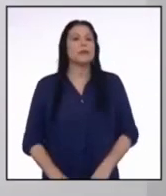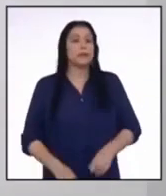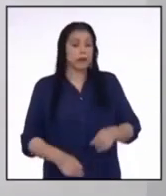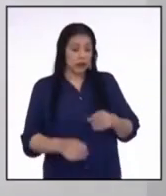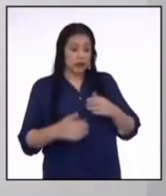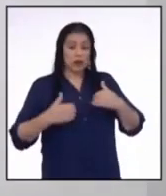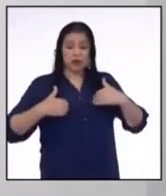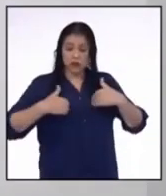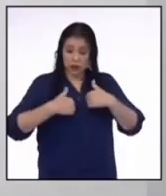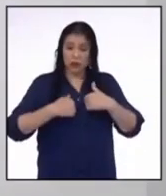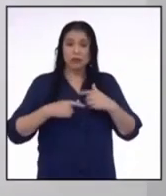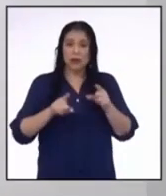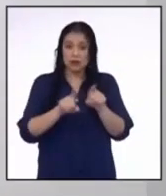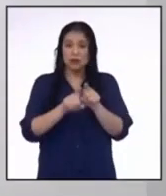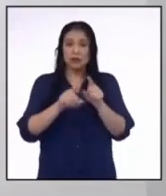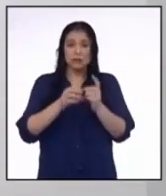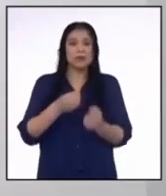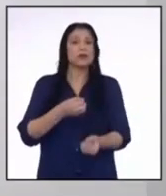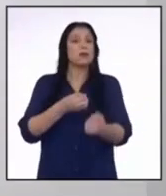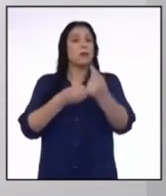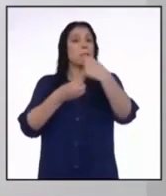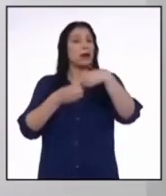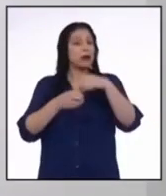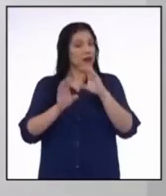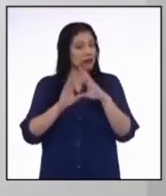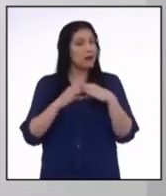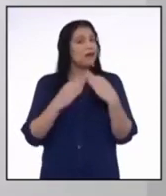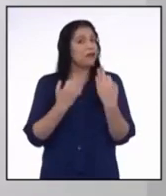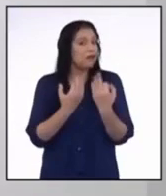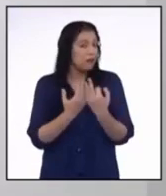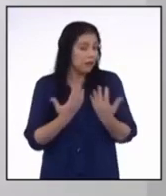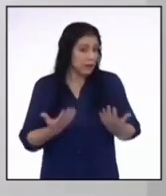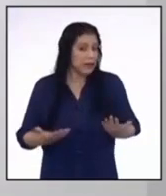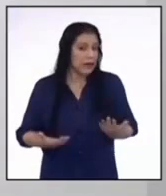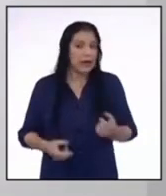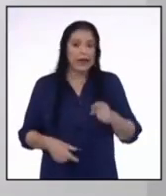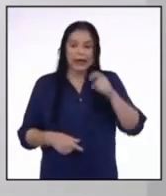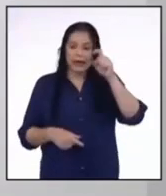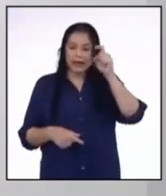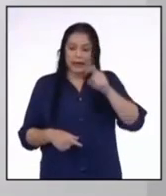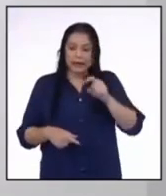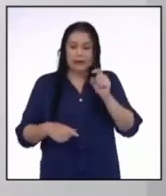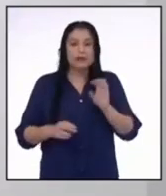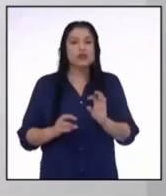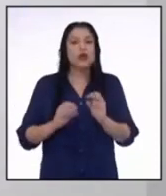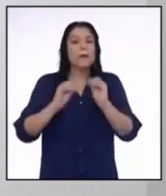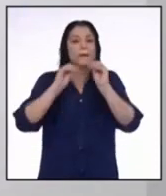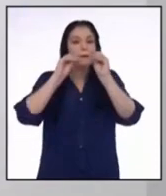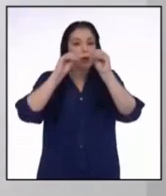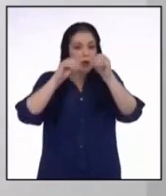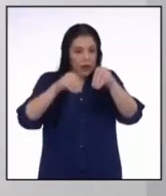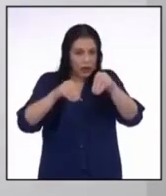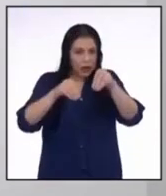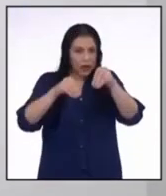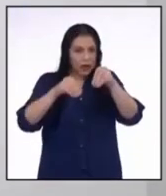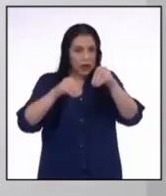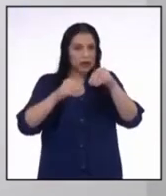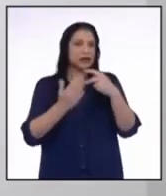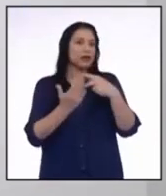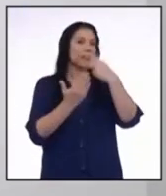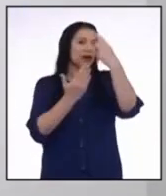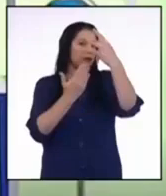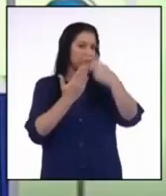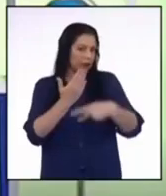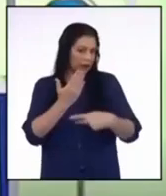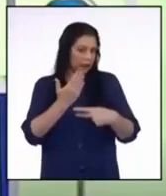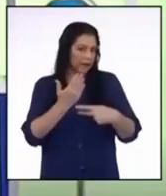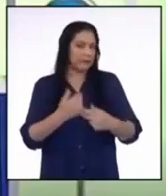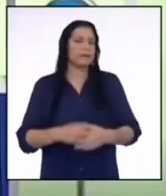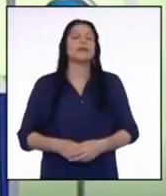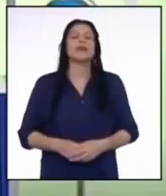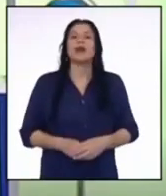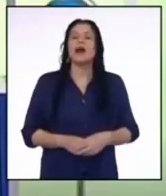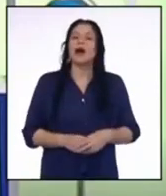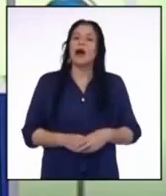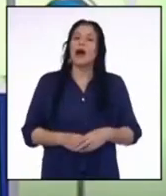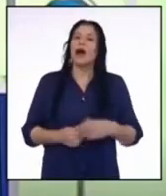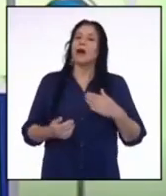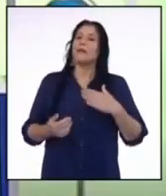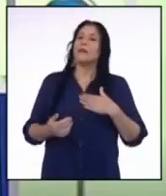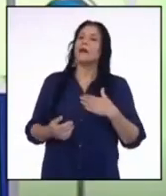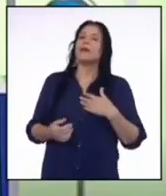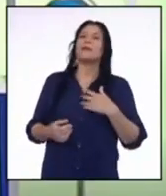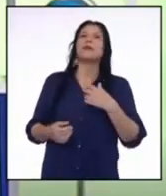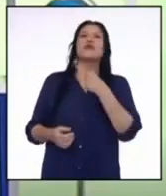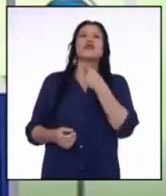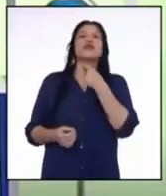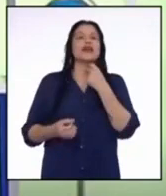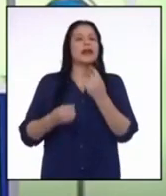Ellos también son parte de nuestra familia y deberían estar incluidos en este plan. Profesora, a mí me